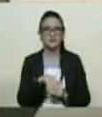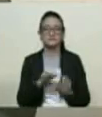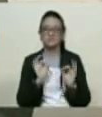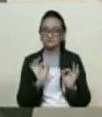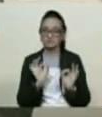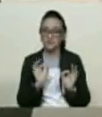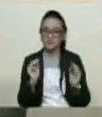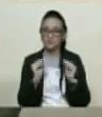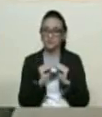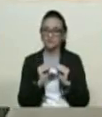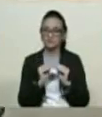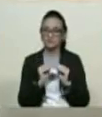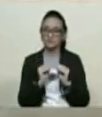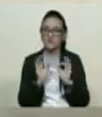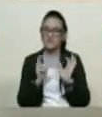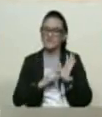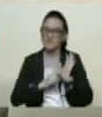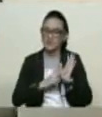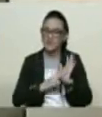esos, íntegros,